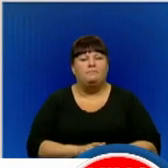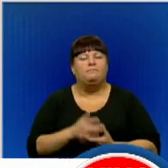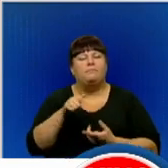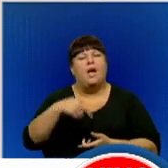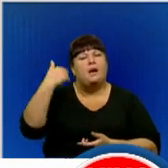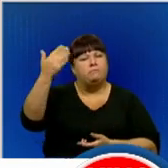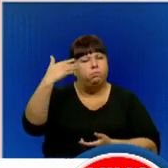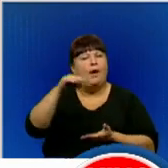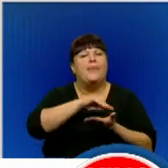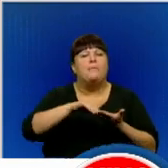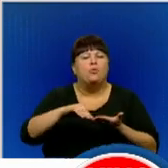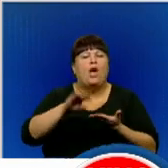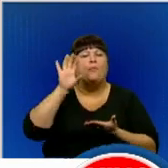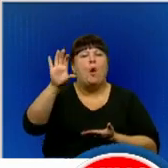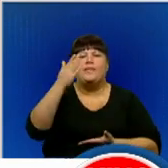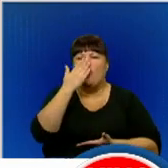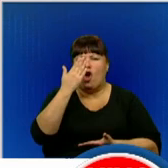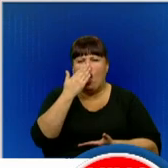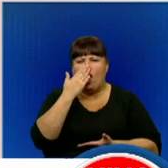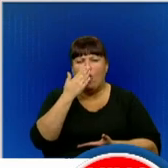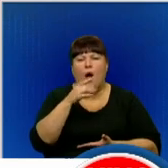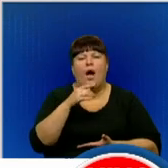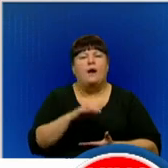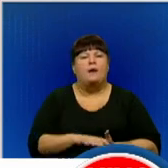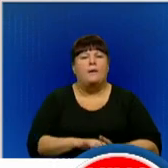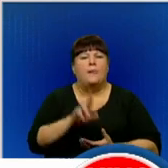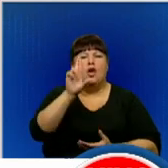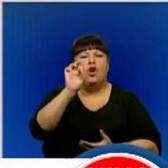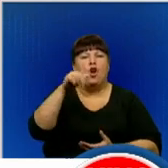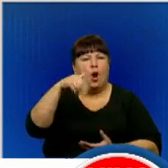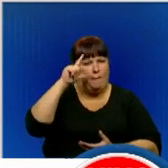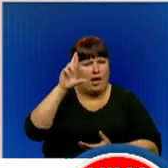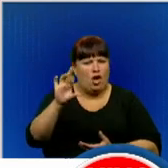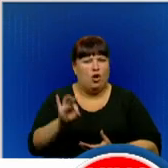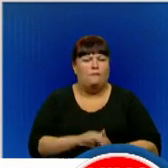tiene la palabra el diputado por la provincia de córdoba víctor hugo romero